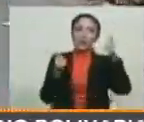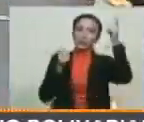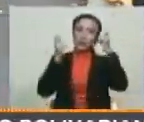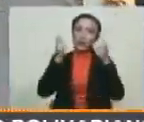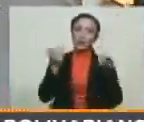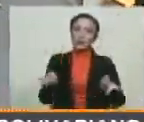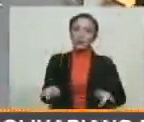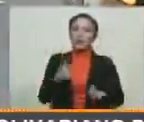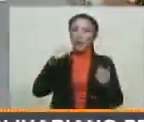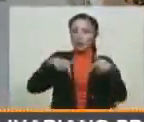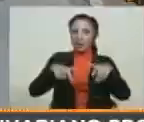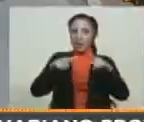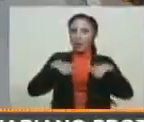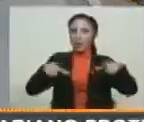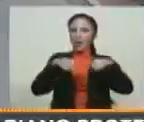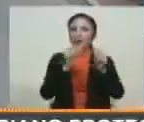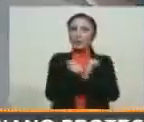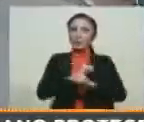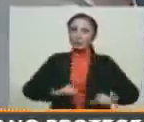acarigua